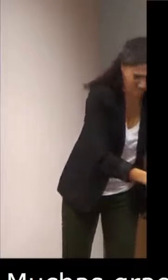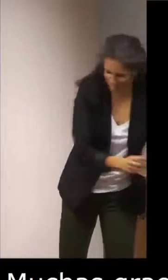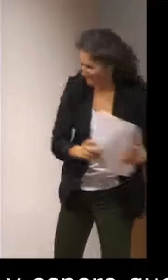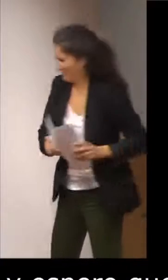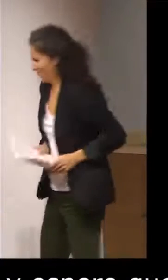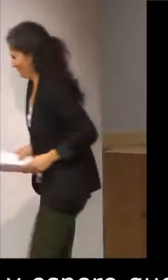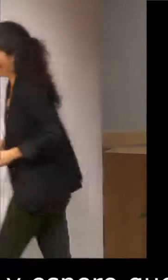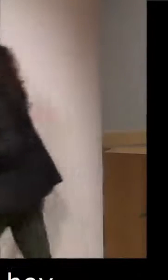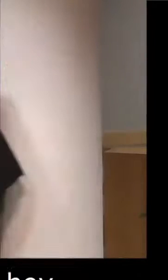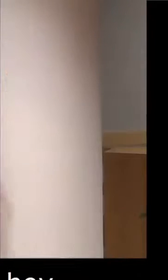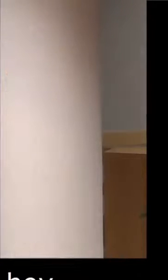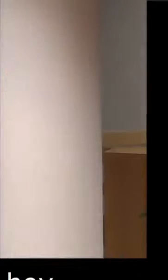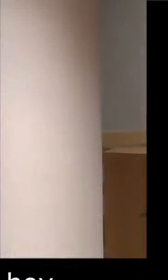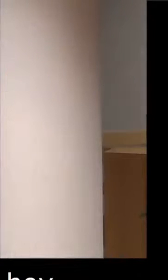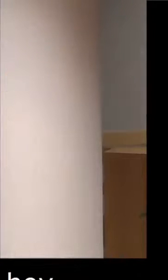todos.